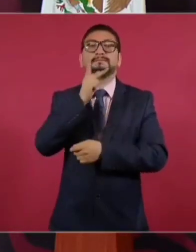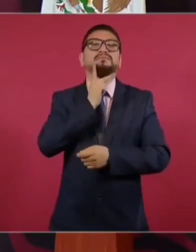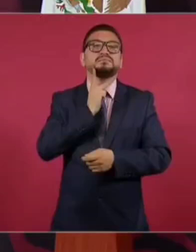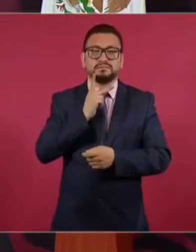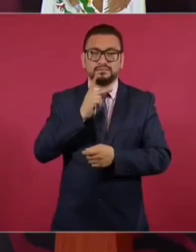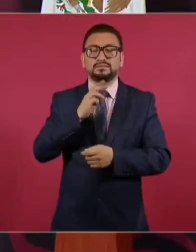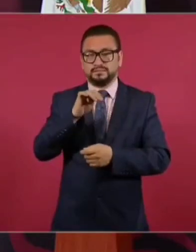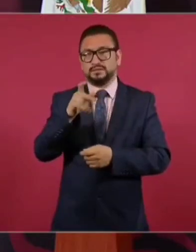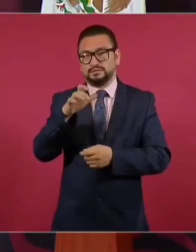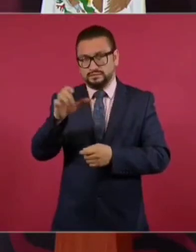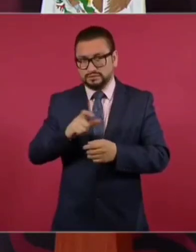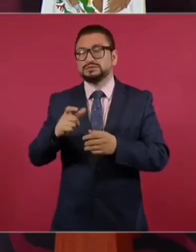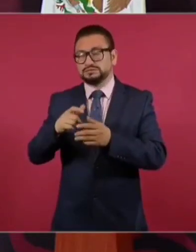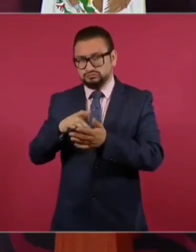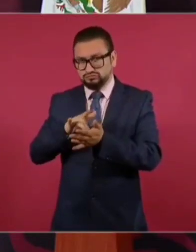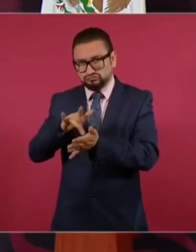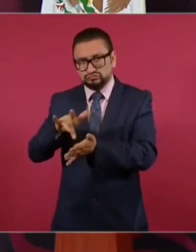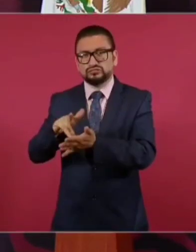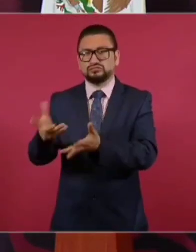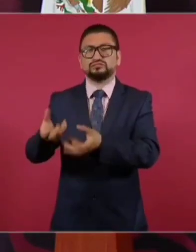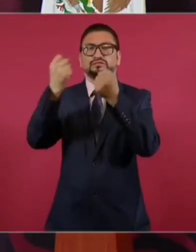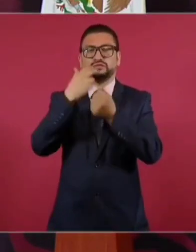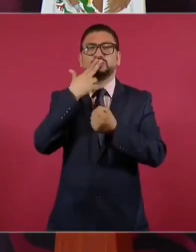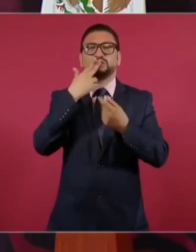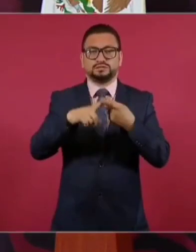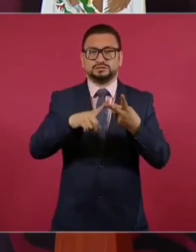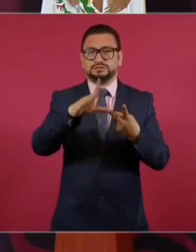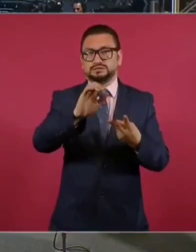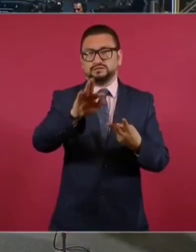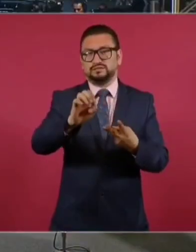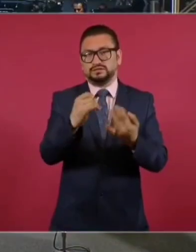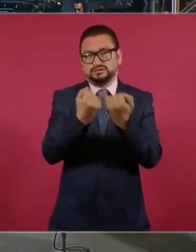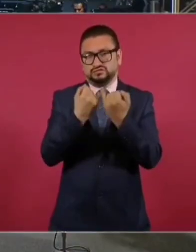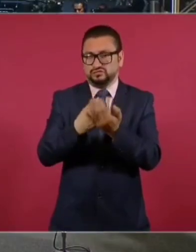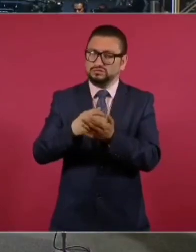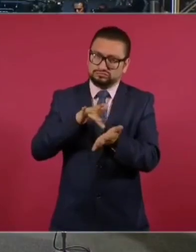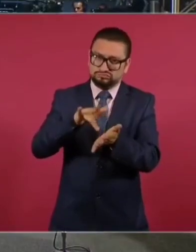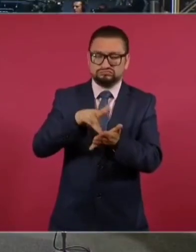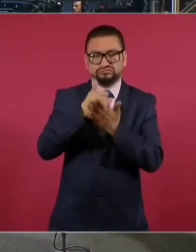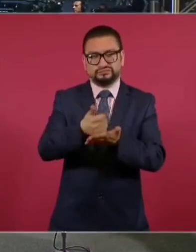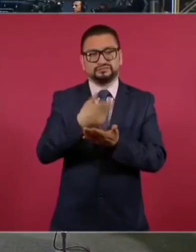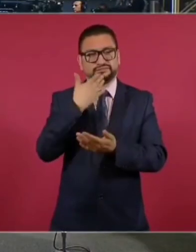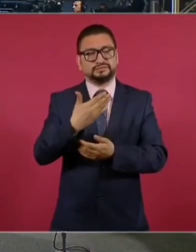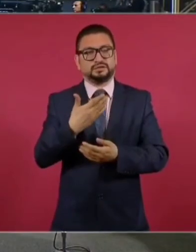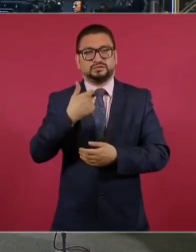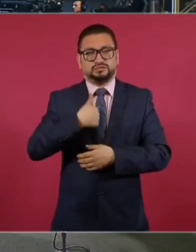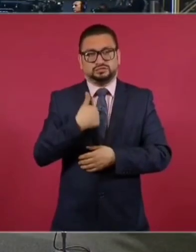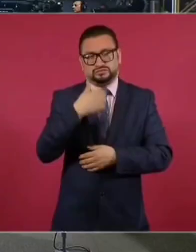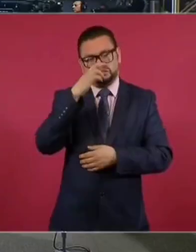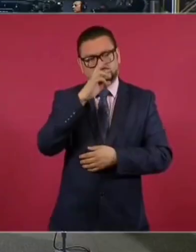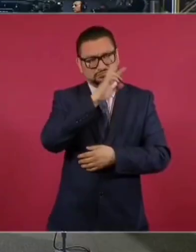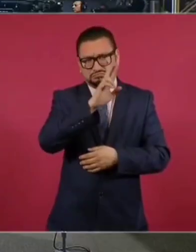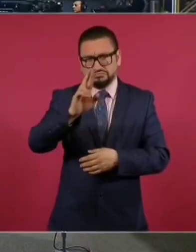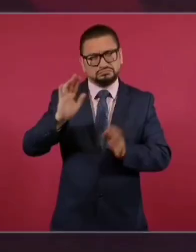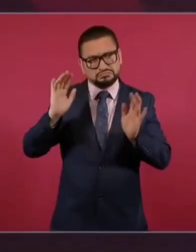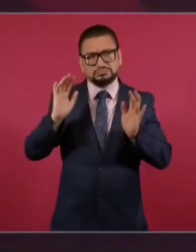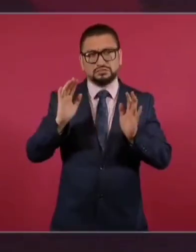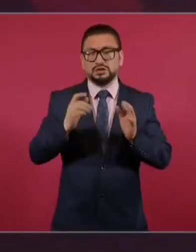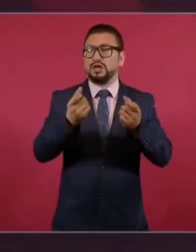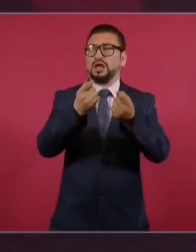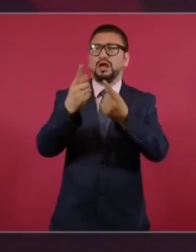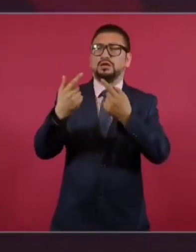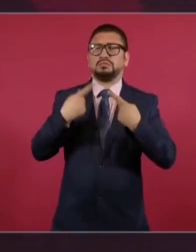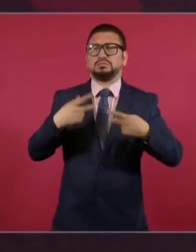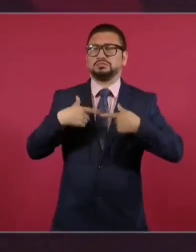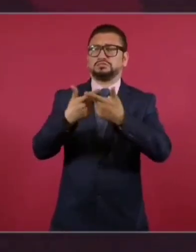y mantuvimos a la Comisión Federal de Electricidad. Yo respeto mucho, ¿no?, a los